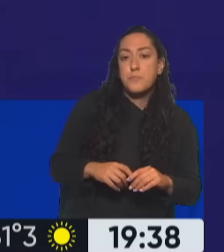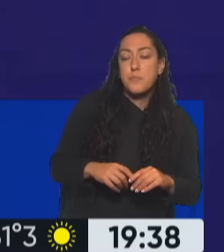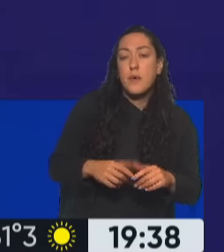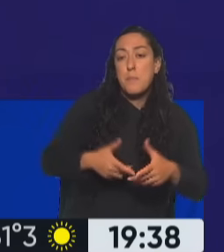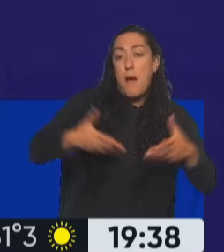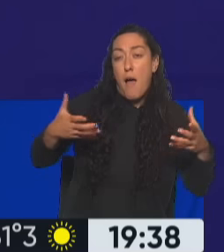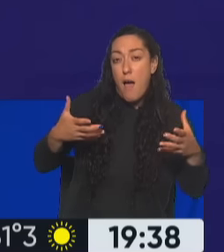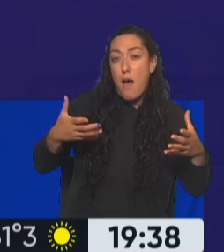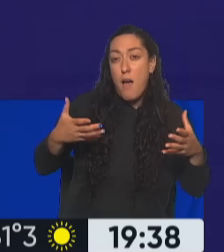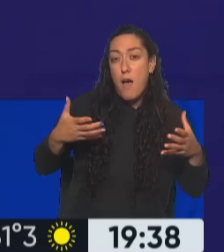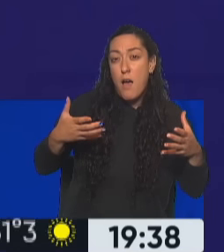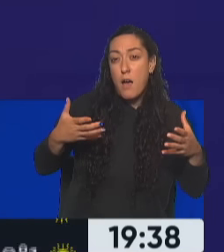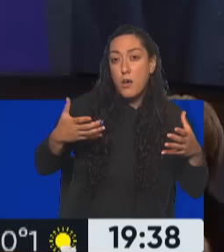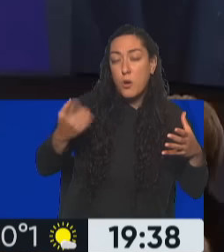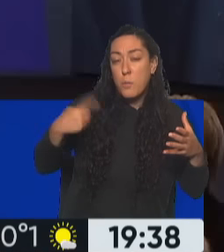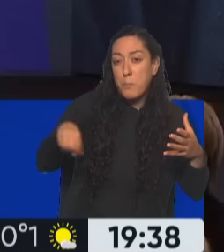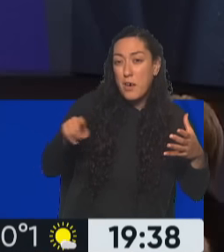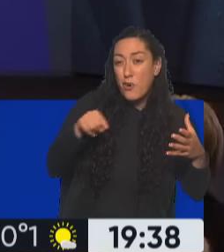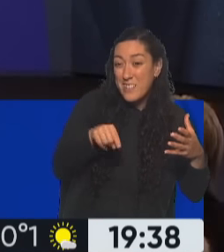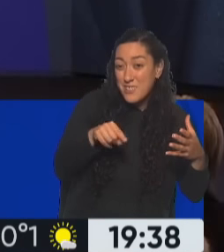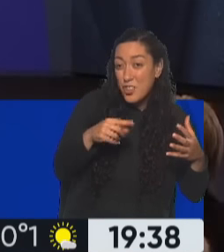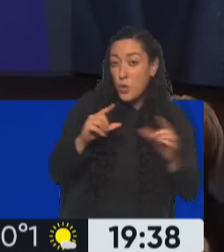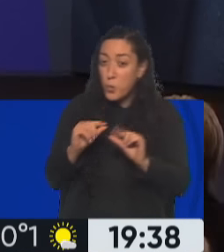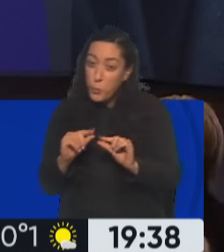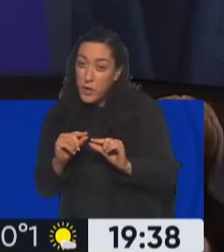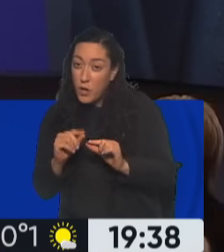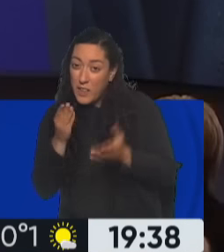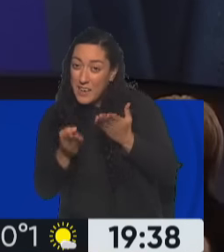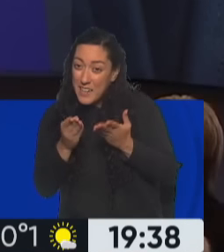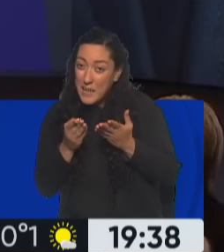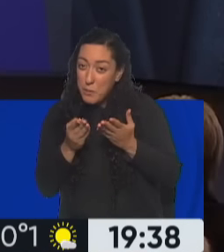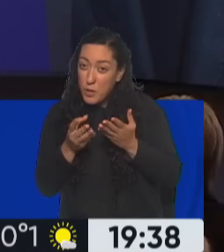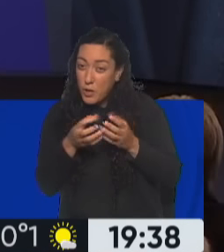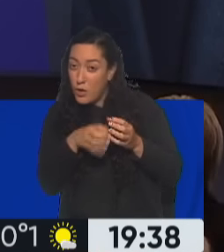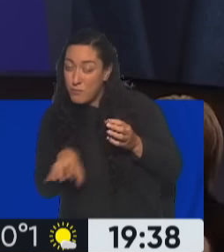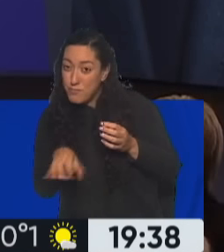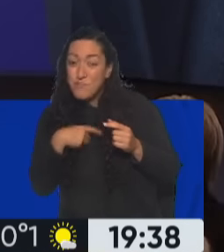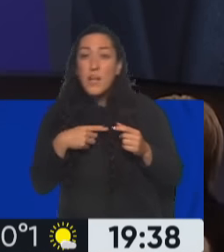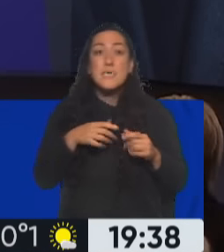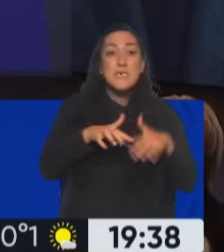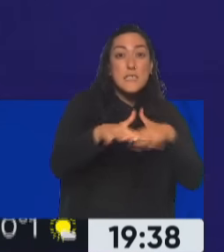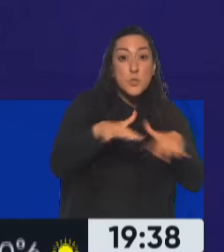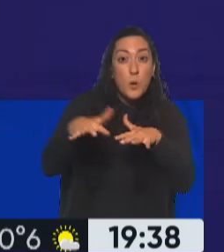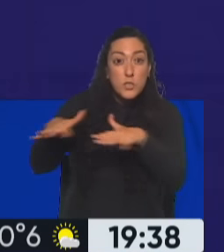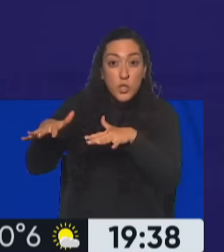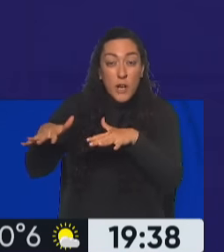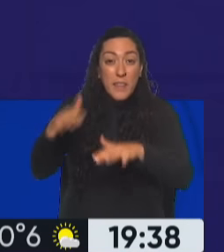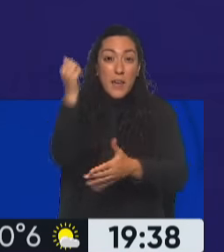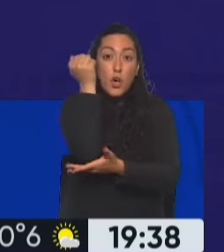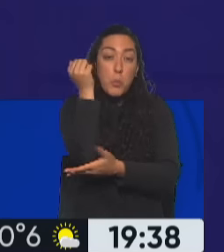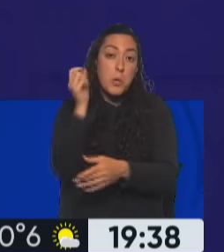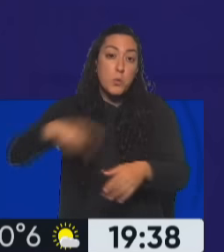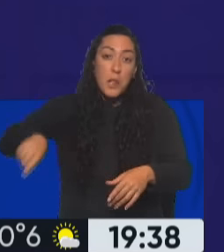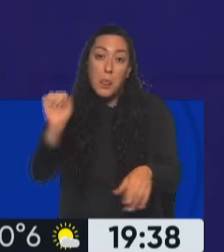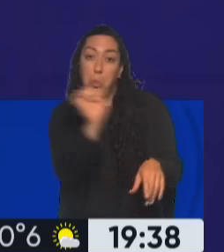análisis propio del equilibrio parcial. Están ignorando todo el resto de las situaciones en la economía. Por